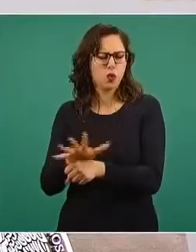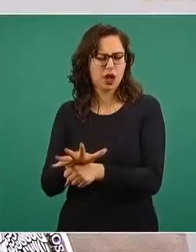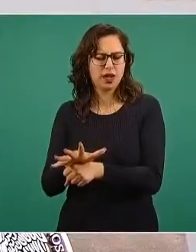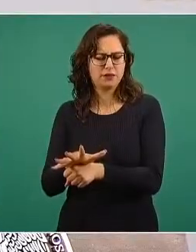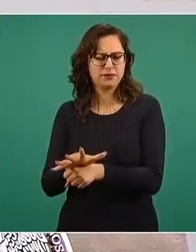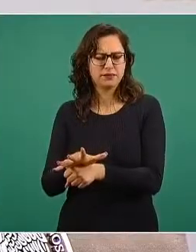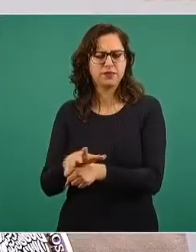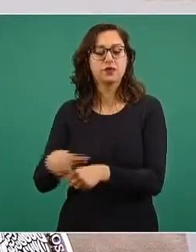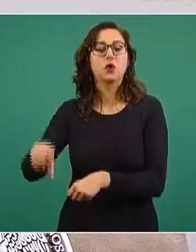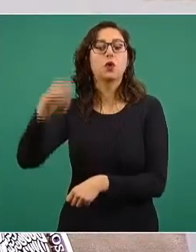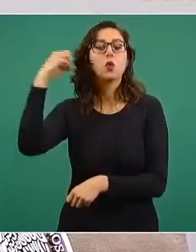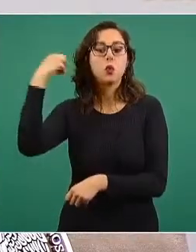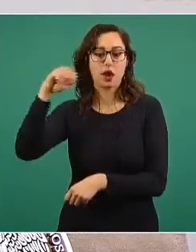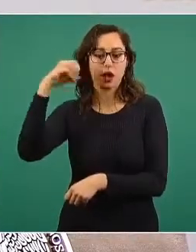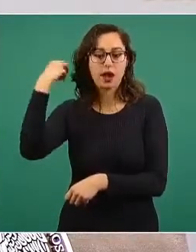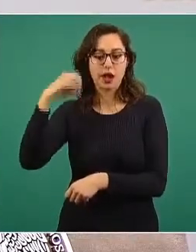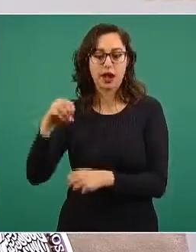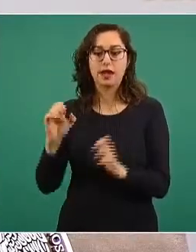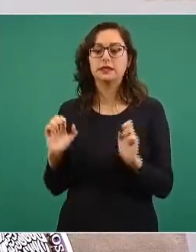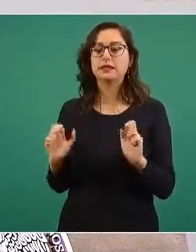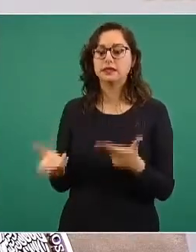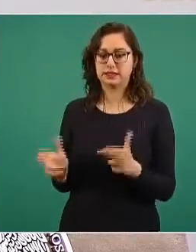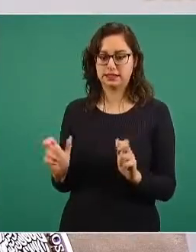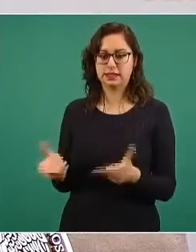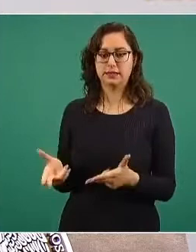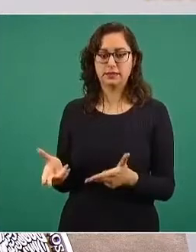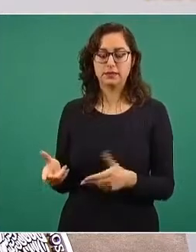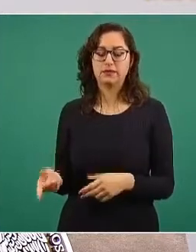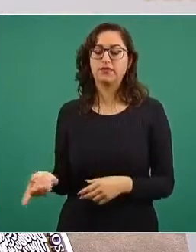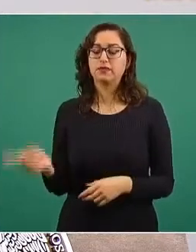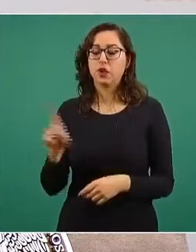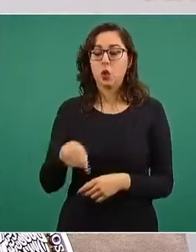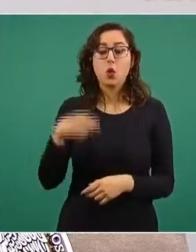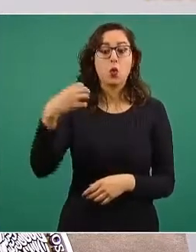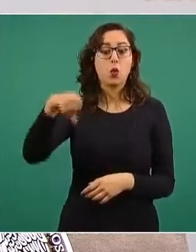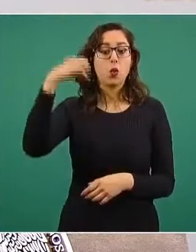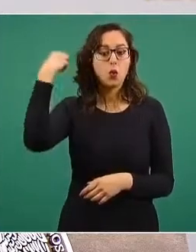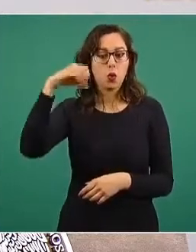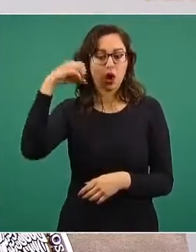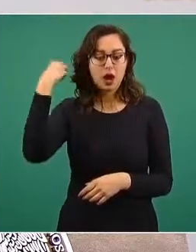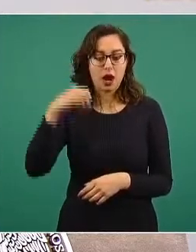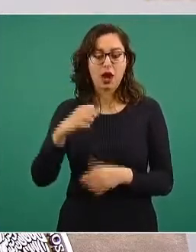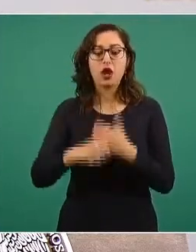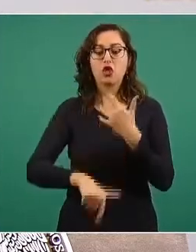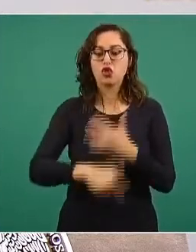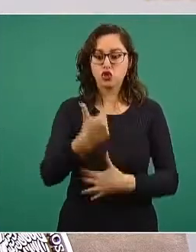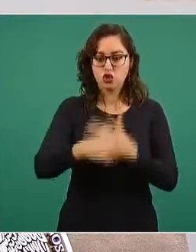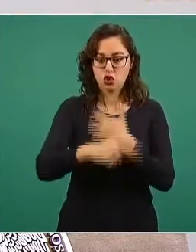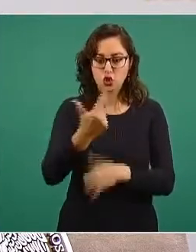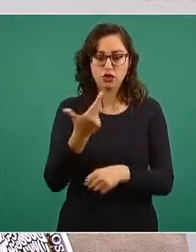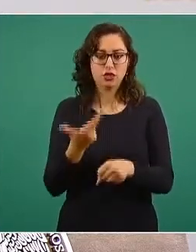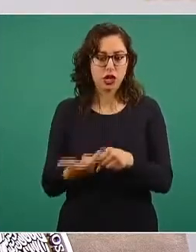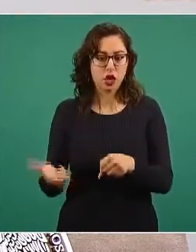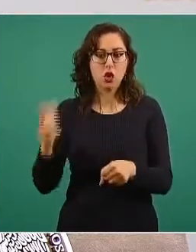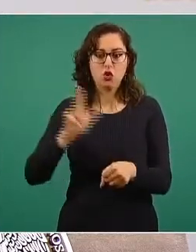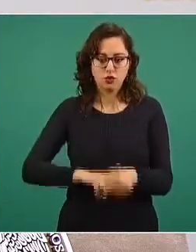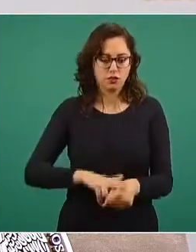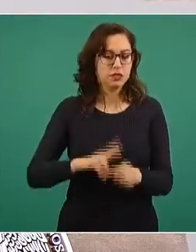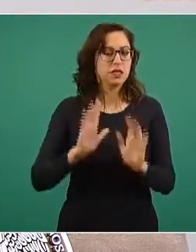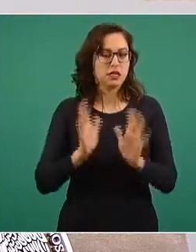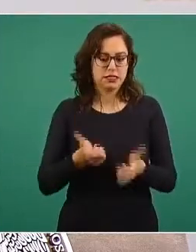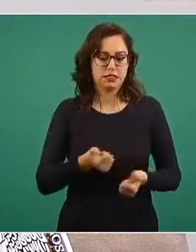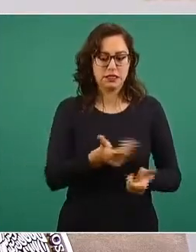al estado de Oaxaca y de Chiapas. En Oaxaca pudimos nada más entregar a 12, que nos quedó